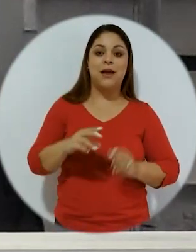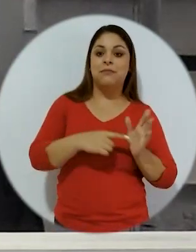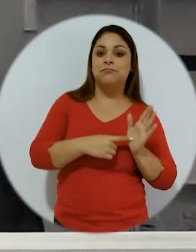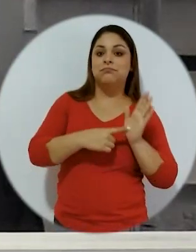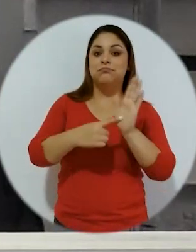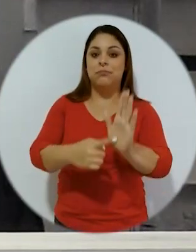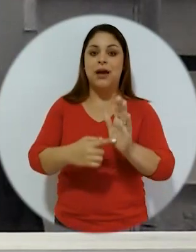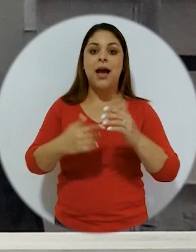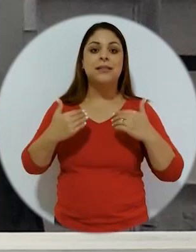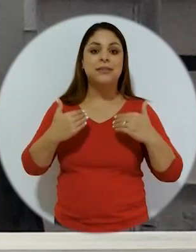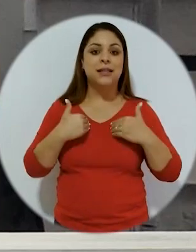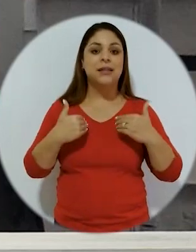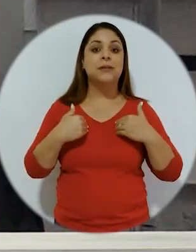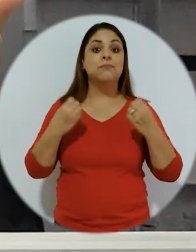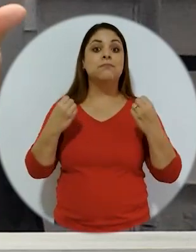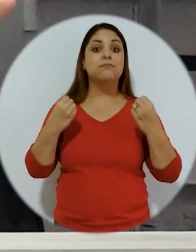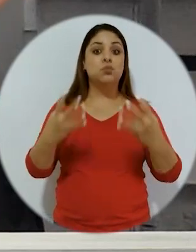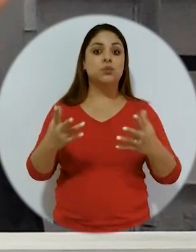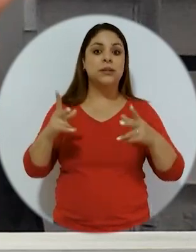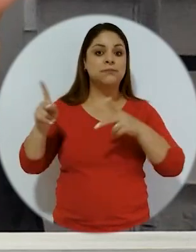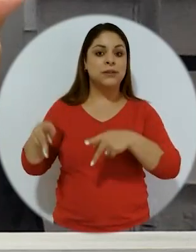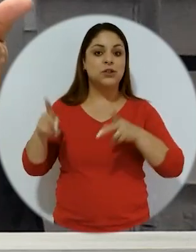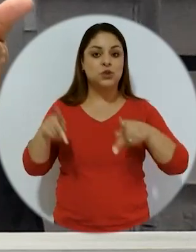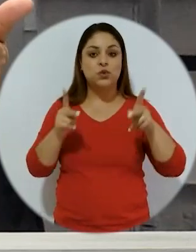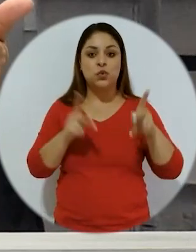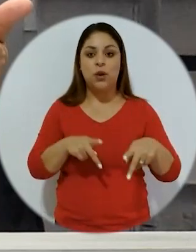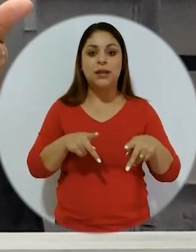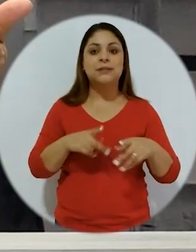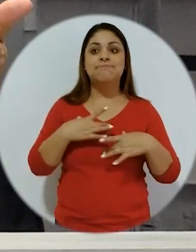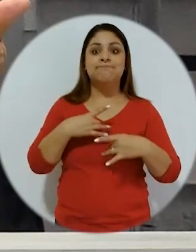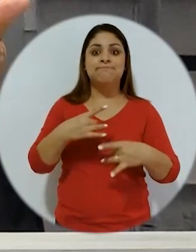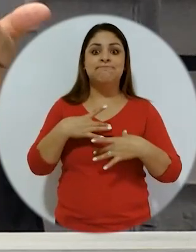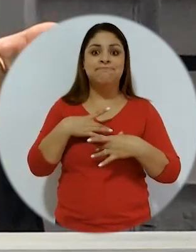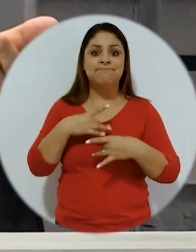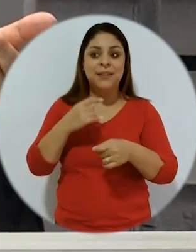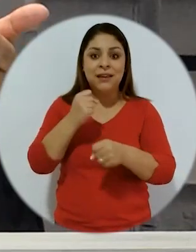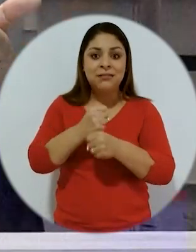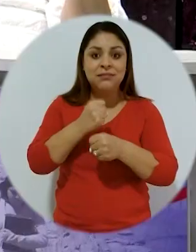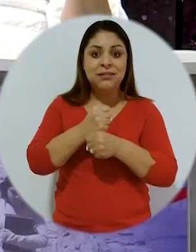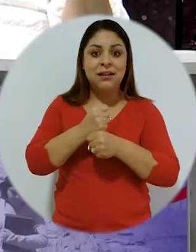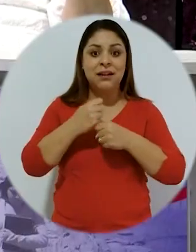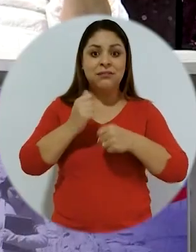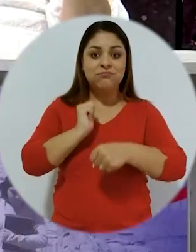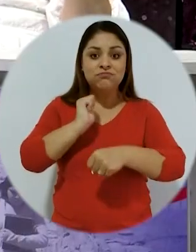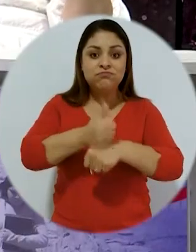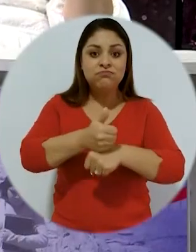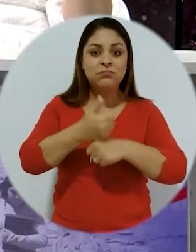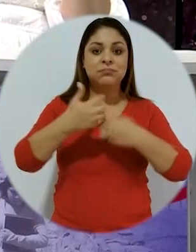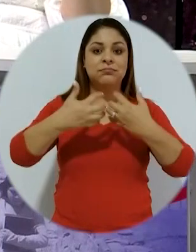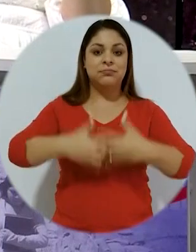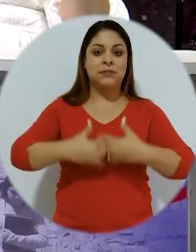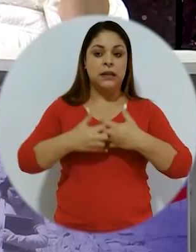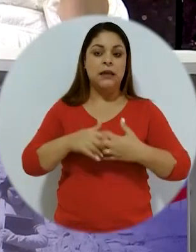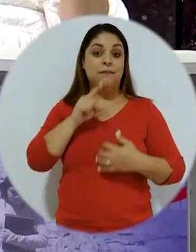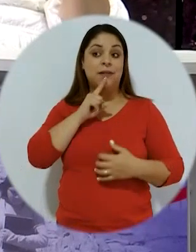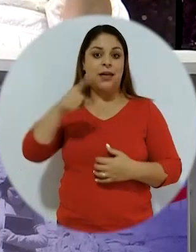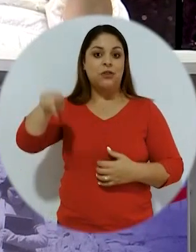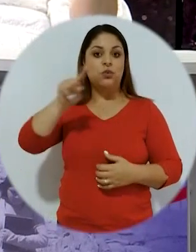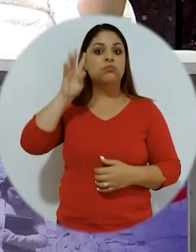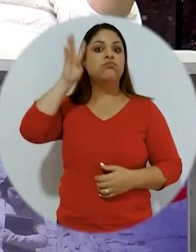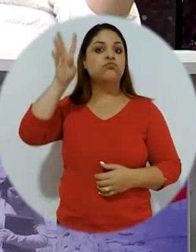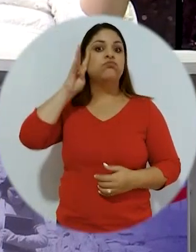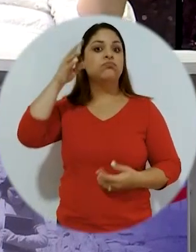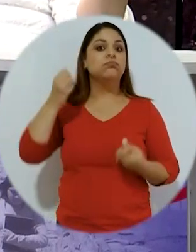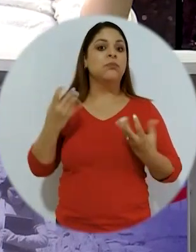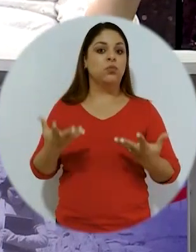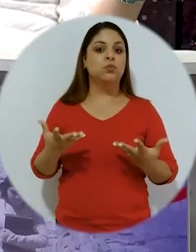por tener muchas personas que están muy interesadas en la parte de emprendimiento y son muy innovadoras. Entonces, dentro del tiempo